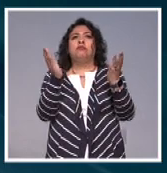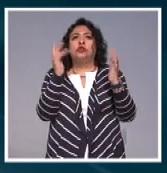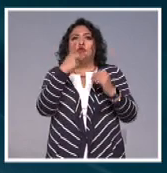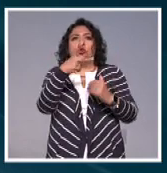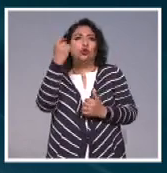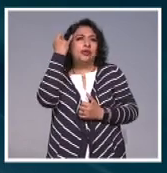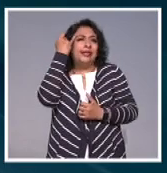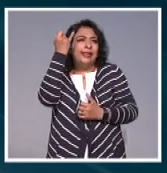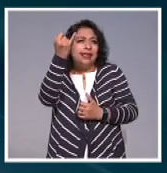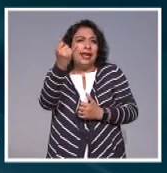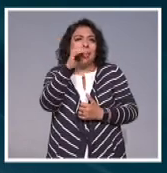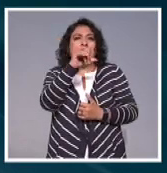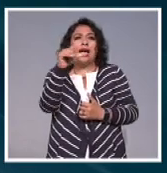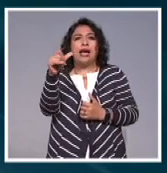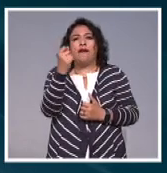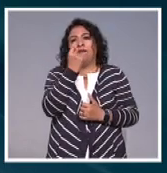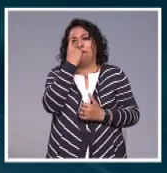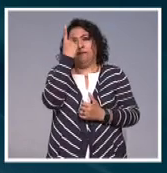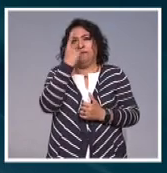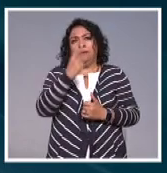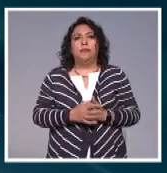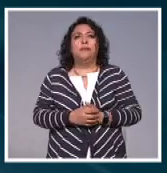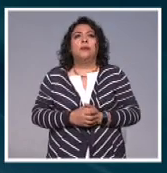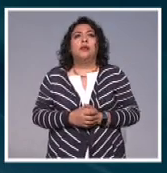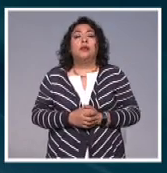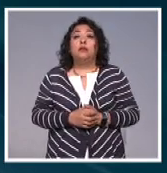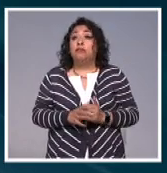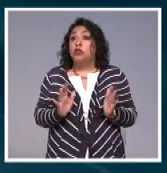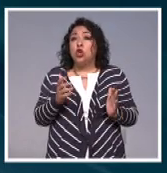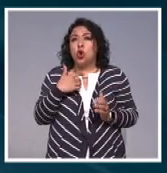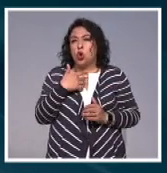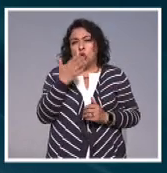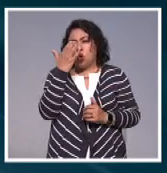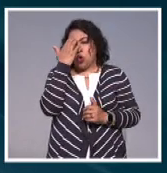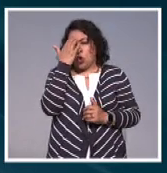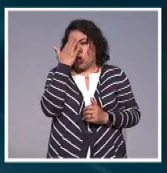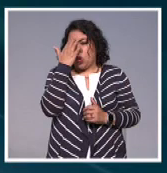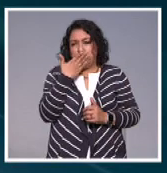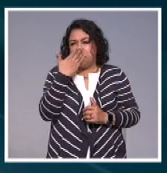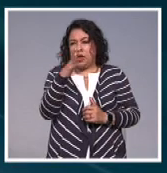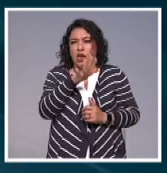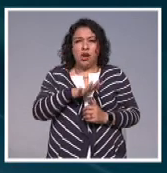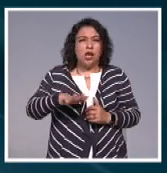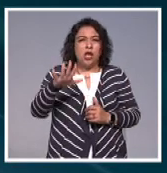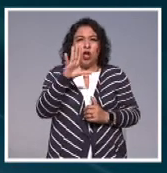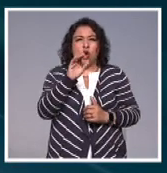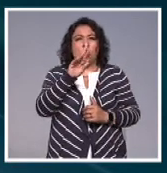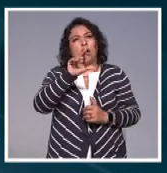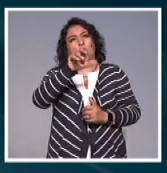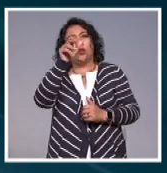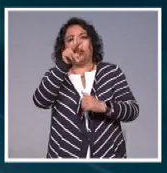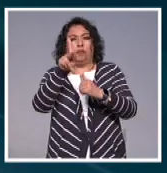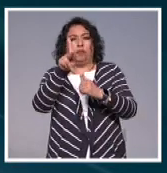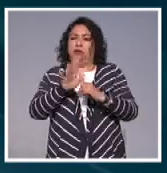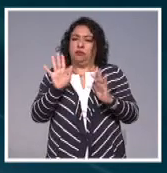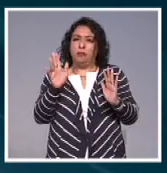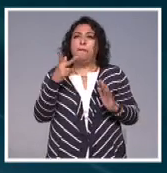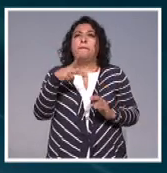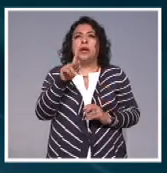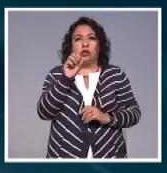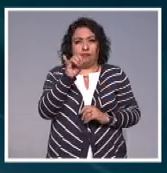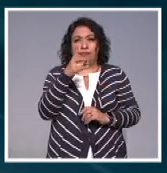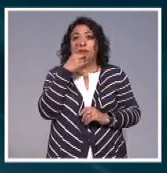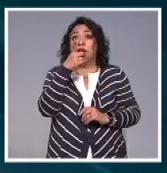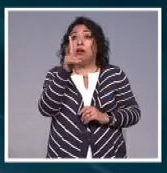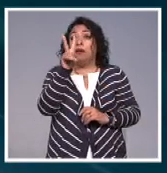parte de sus ideas en la composición. No conozco mucho realmente del ámbito coral de los demás países, pero sí te puedo decir que